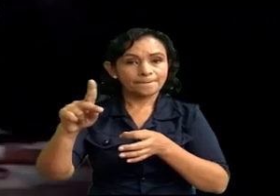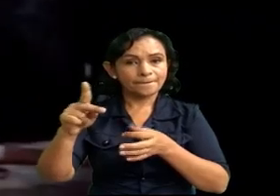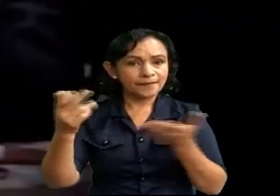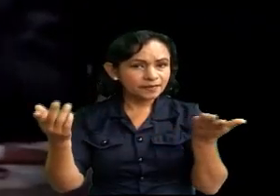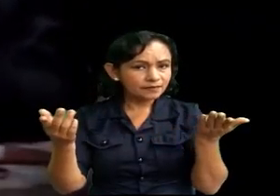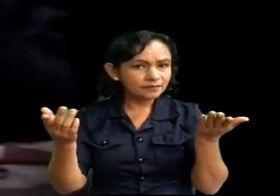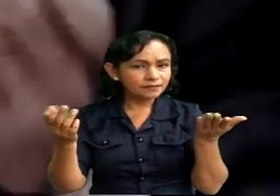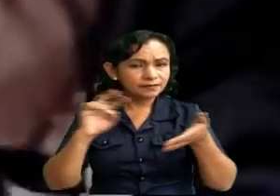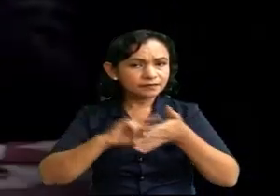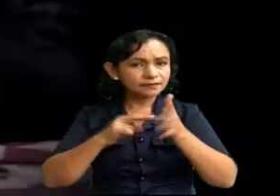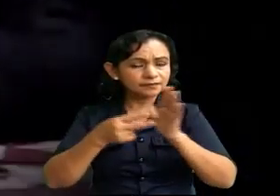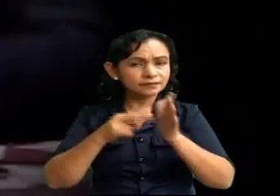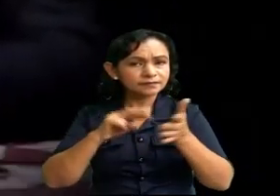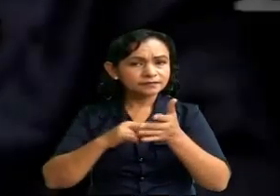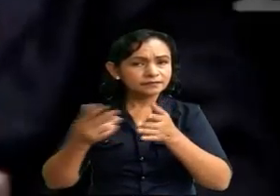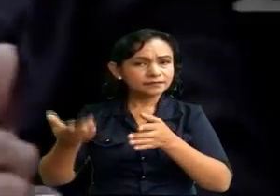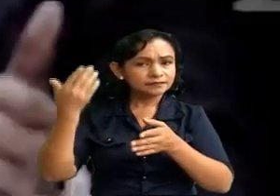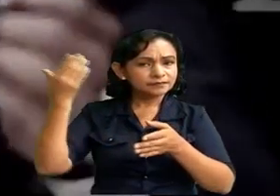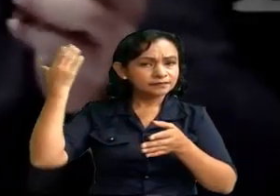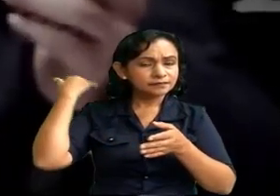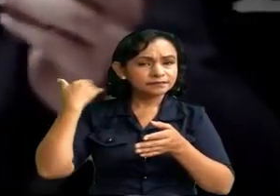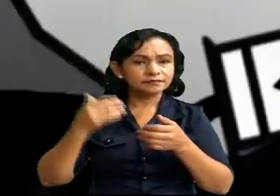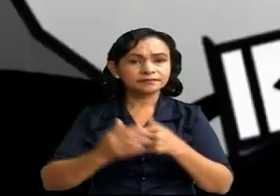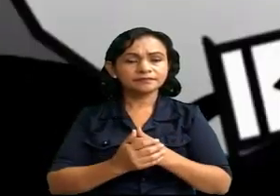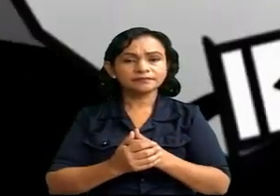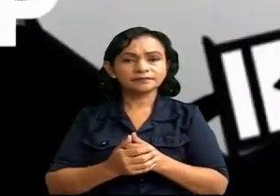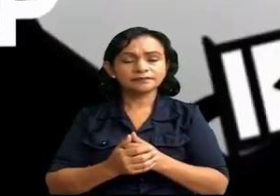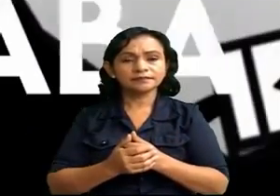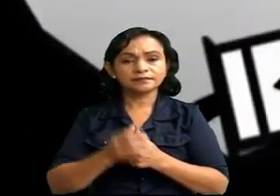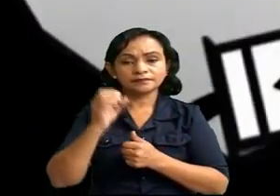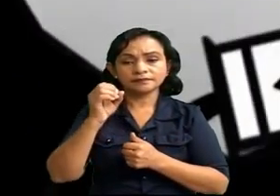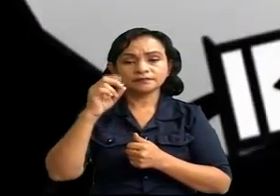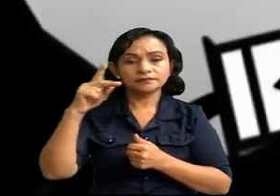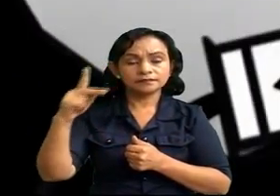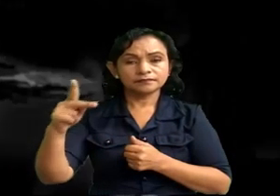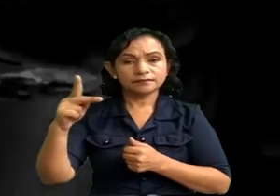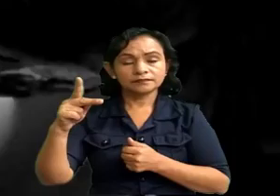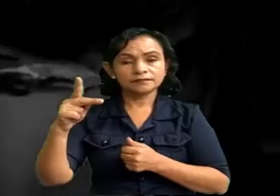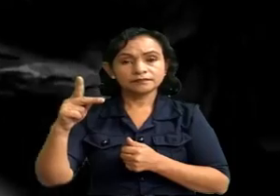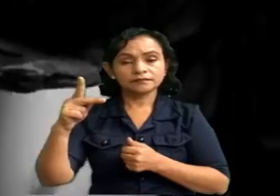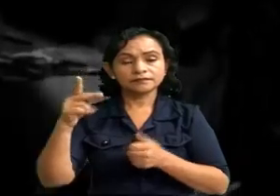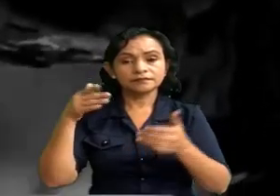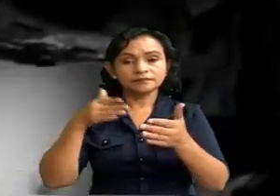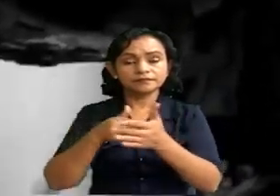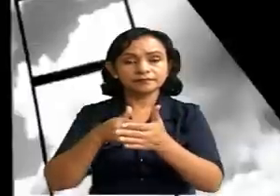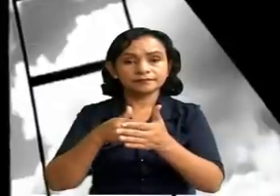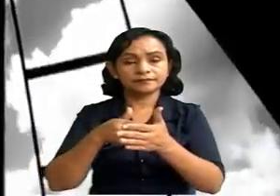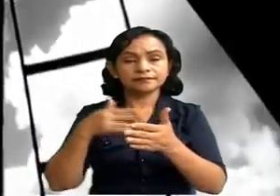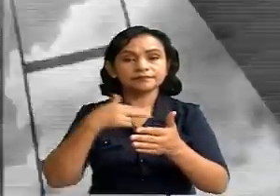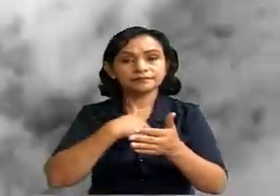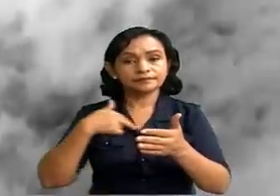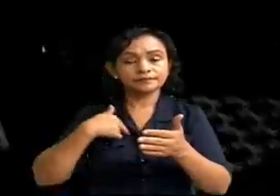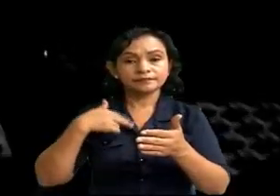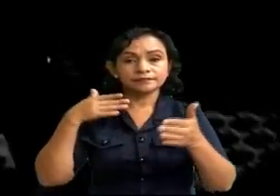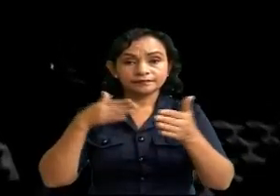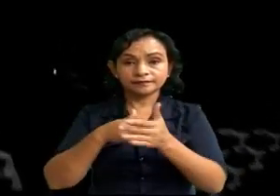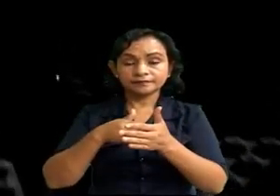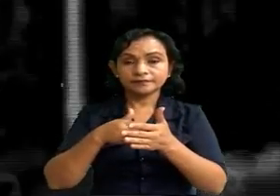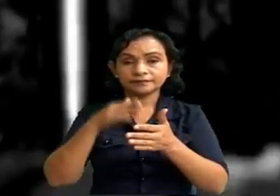esto significa o significaba que cuando la OPEP recortaba producción, la que tenía que recortar